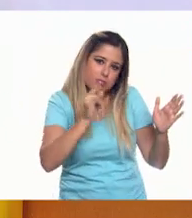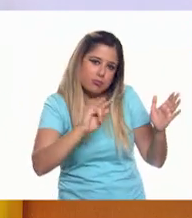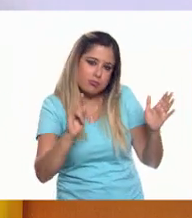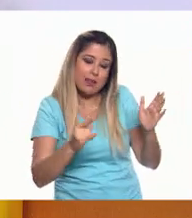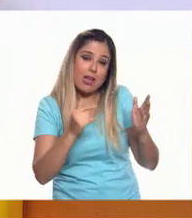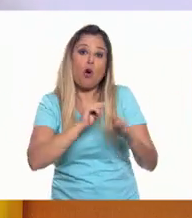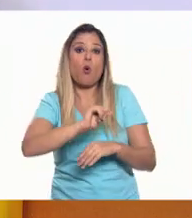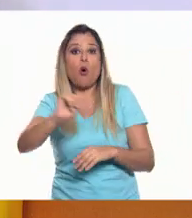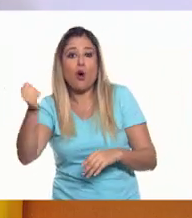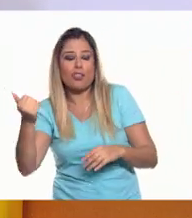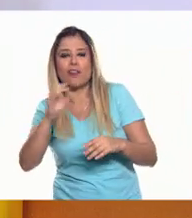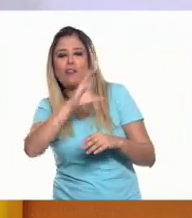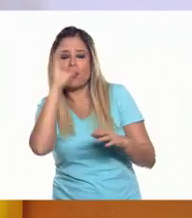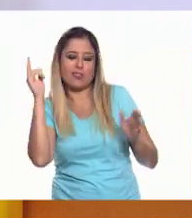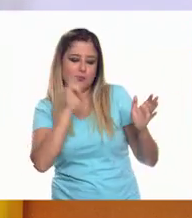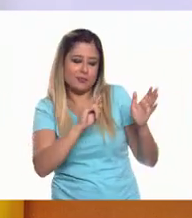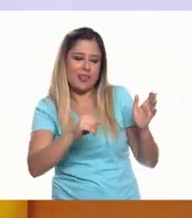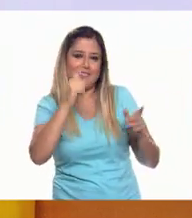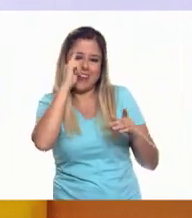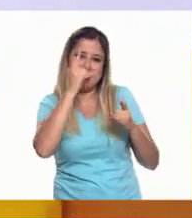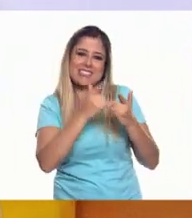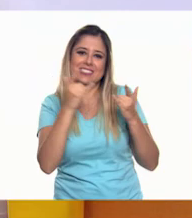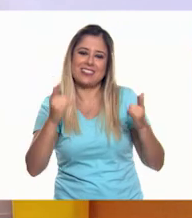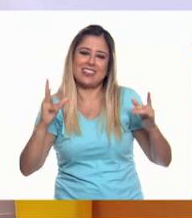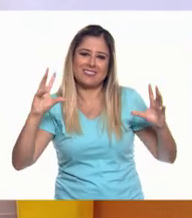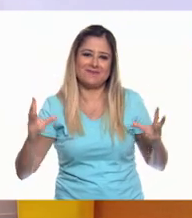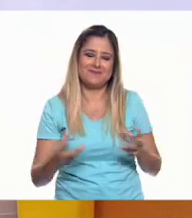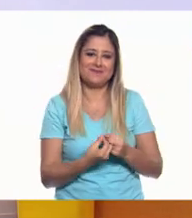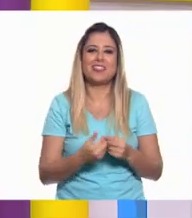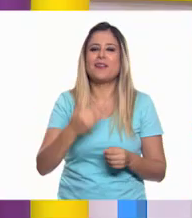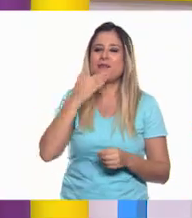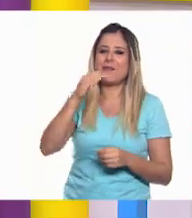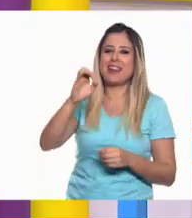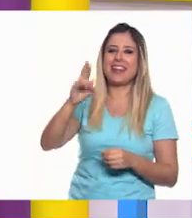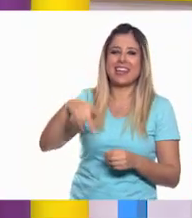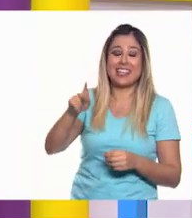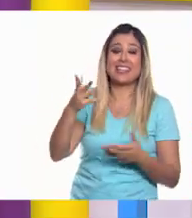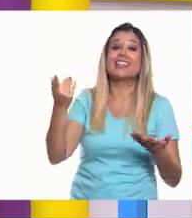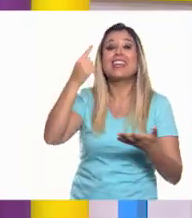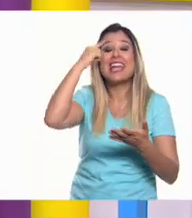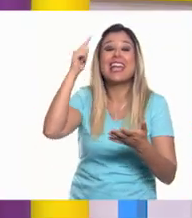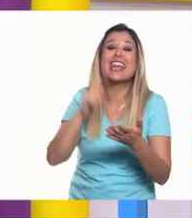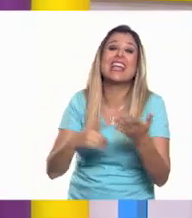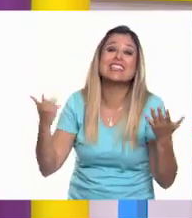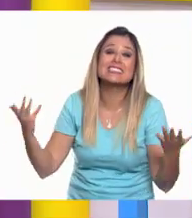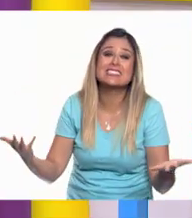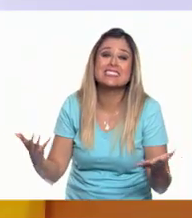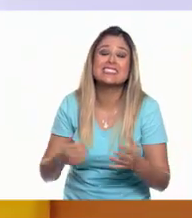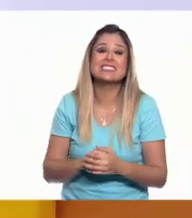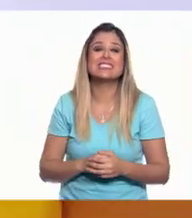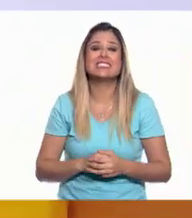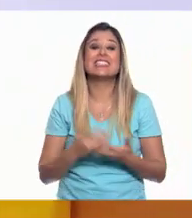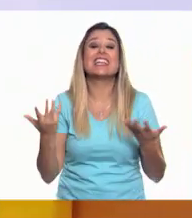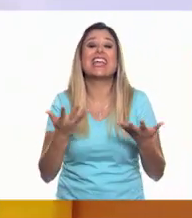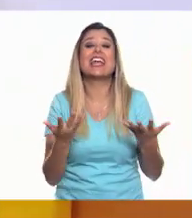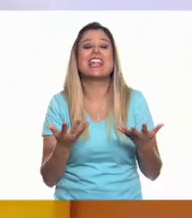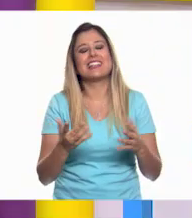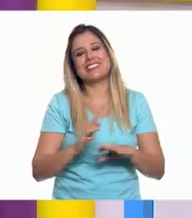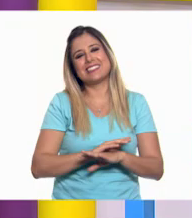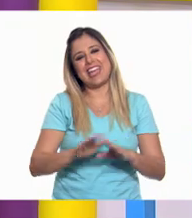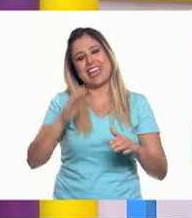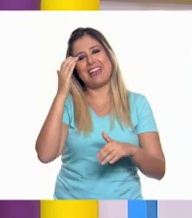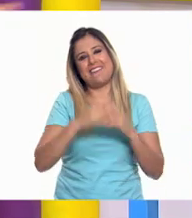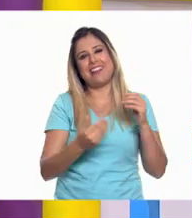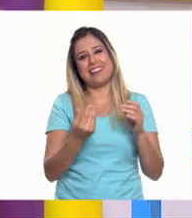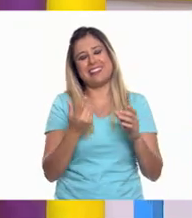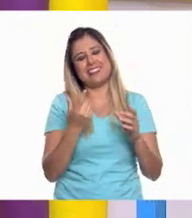para comenzar a narrar mi historia. Muy bien, Eric. Pues, ¿qué crees? ¿Qué sigue, Lenny? Yo estoy listo. La clase ya terminó,